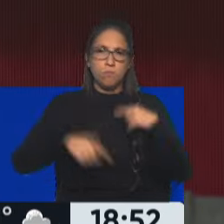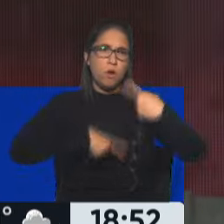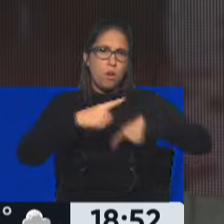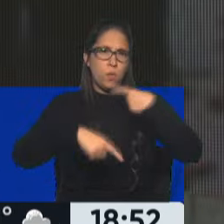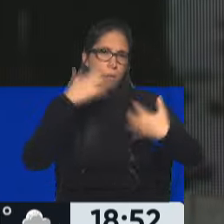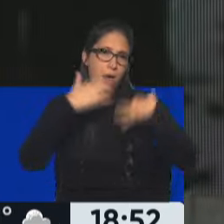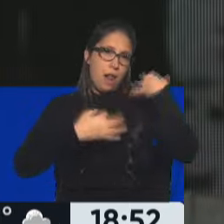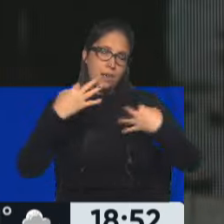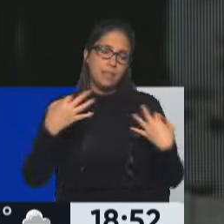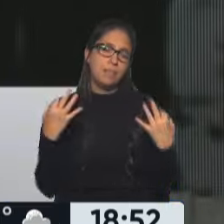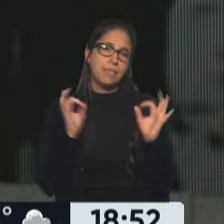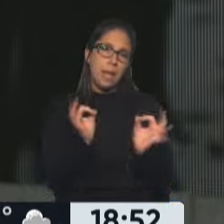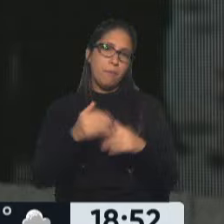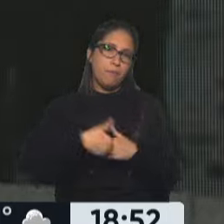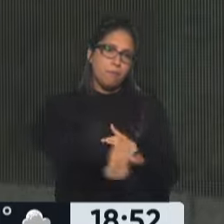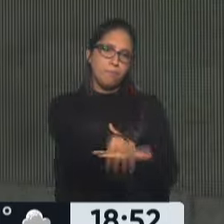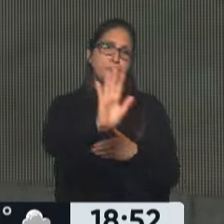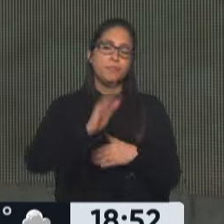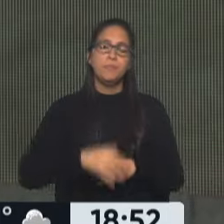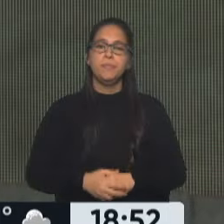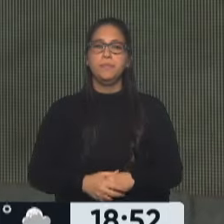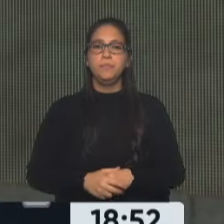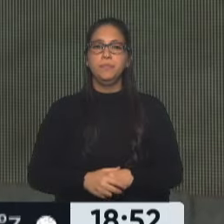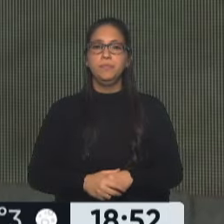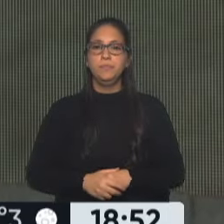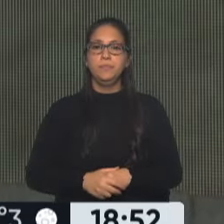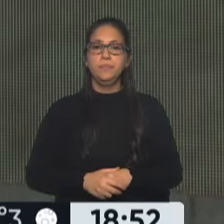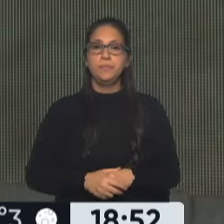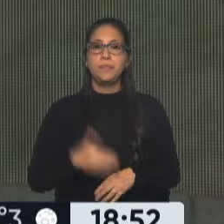analizando, lógicamente, porque va a dejar un sinfín de análisis.